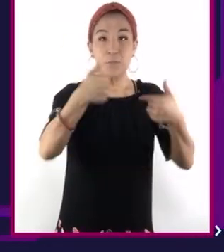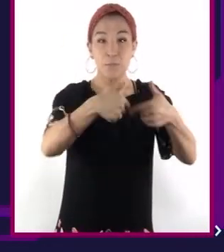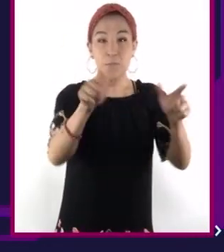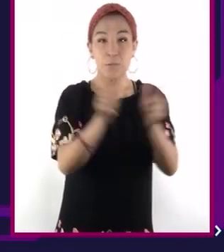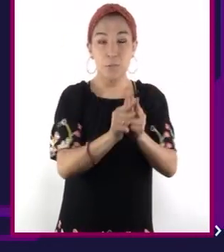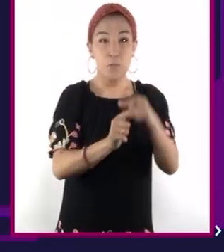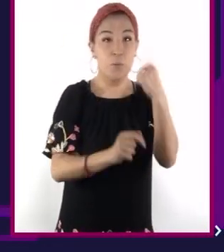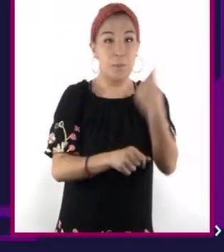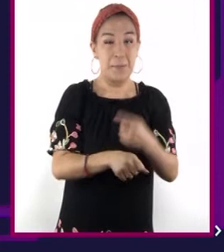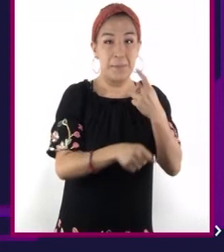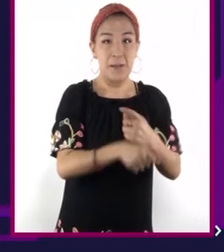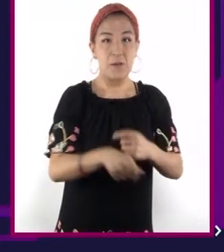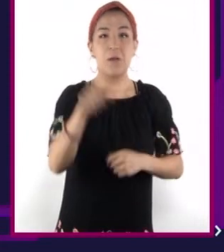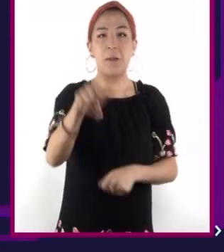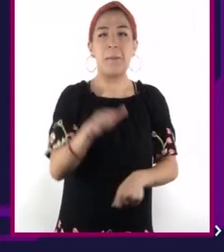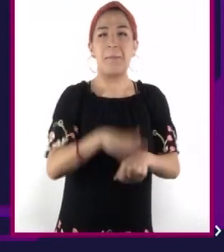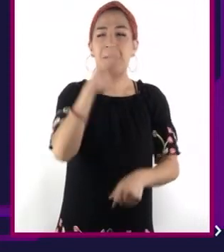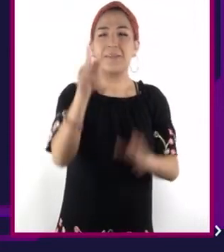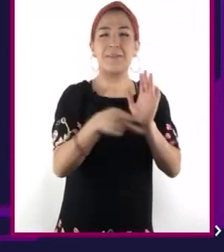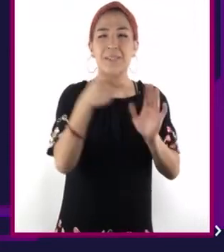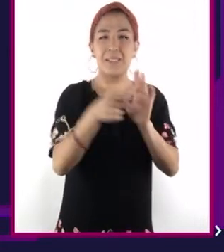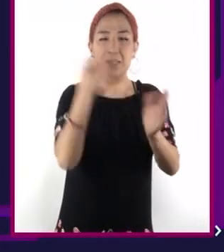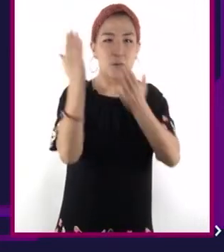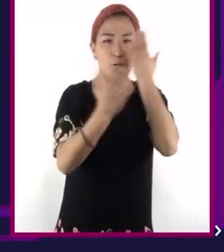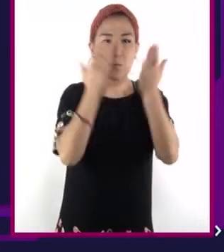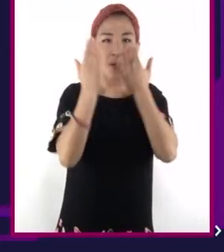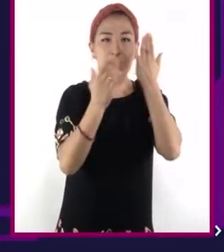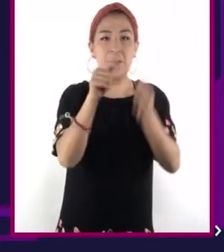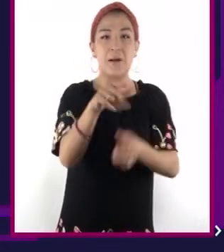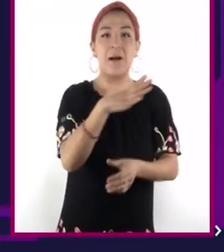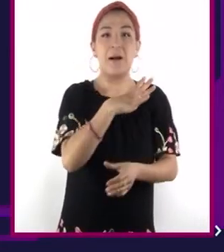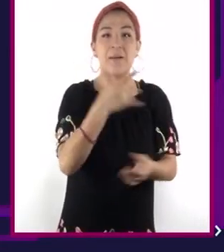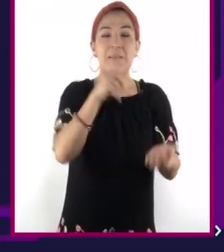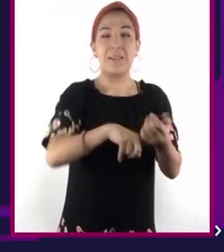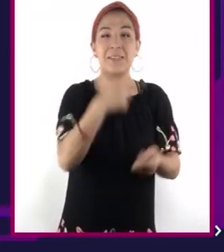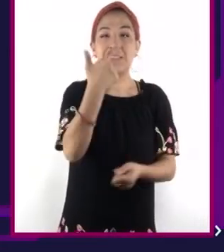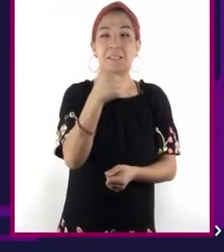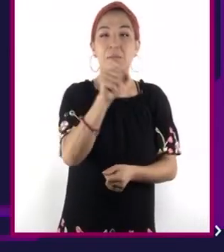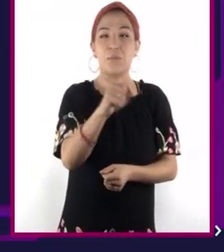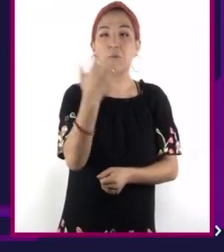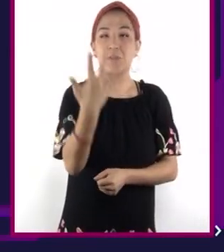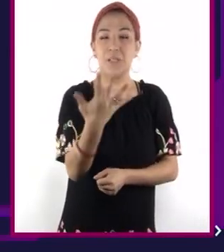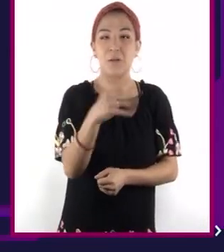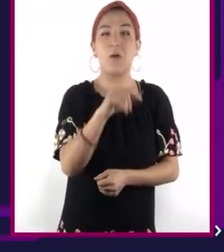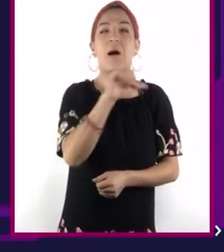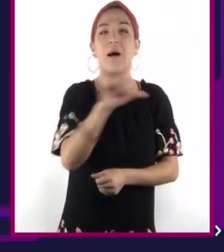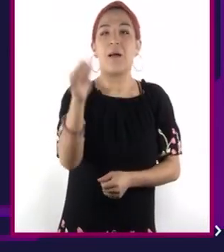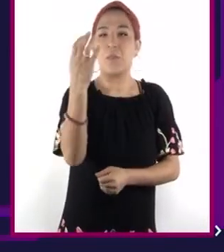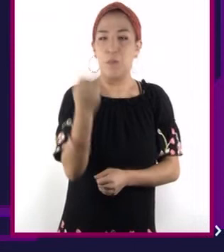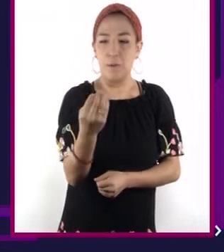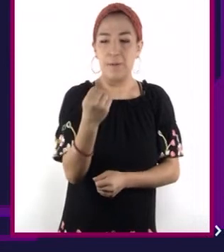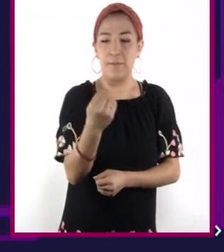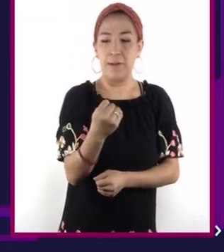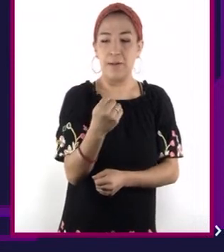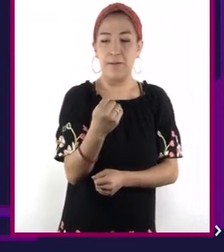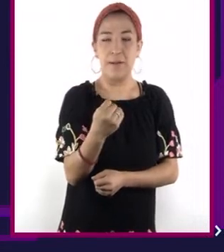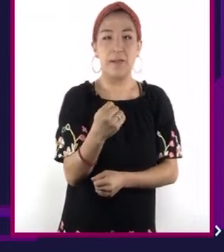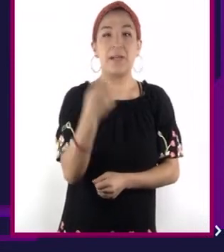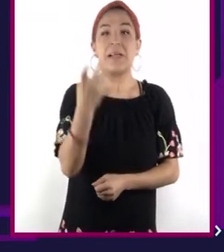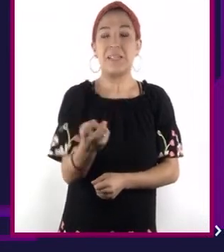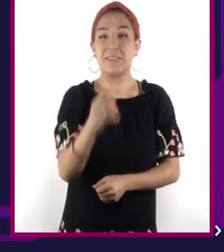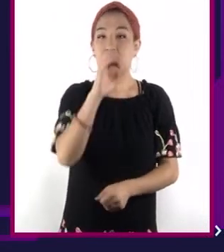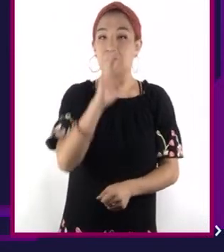1 la mayoría de los estudiantes obtuvo entre 7.5 y 9 y pocos